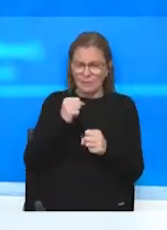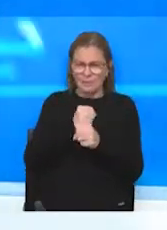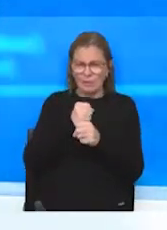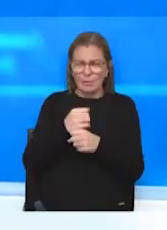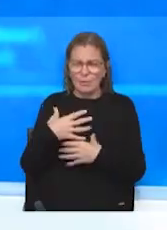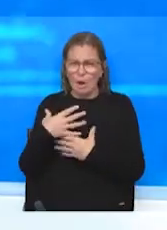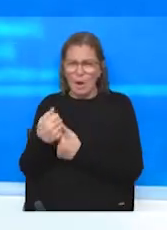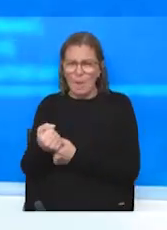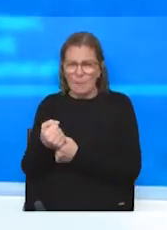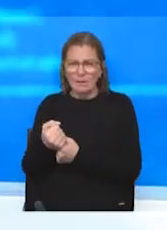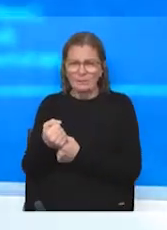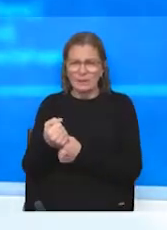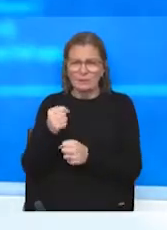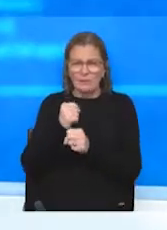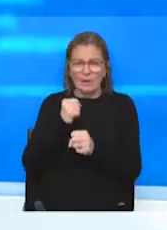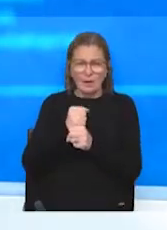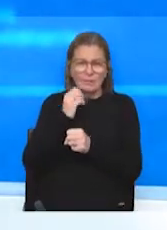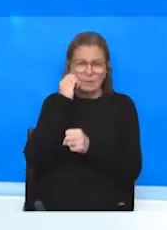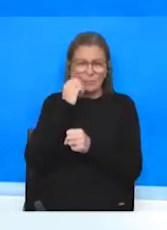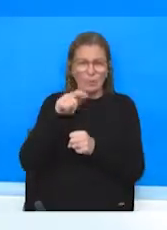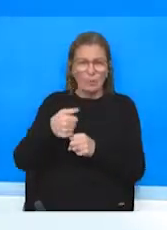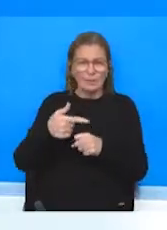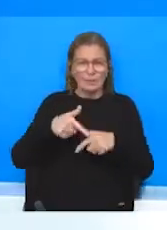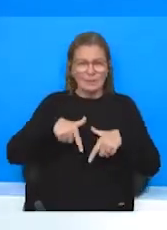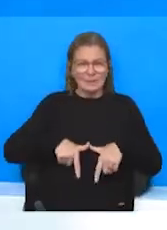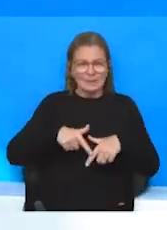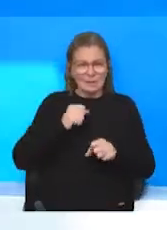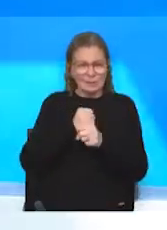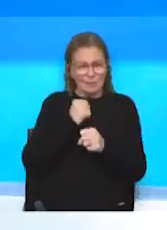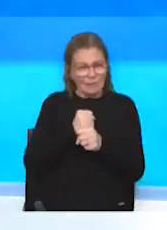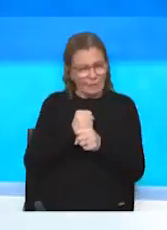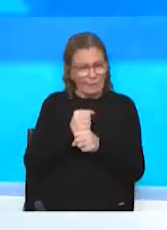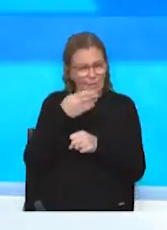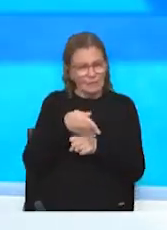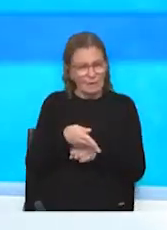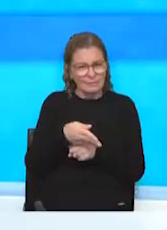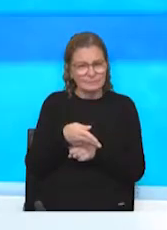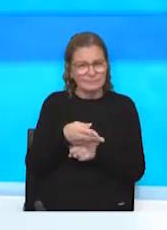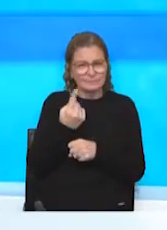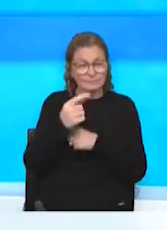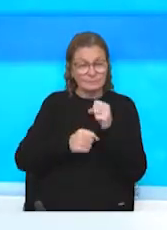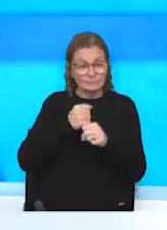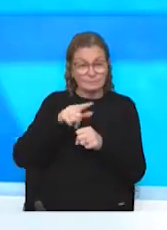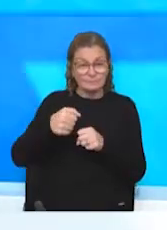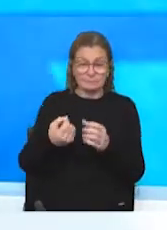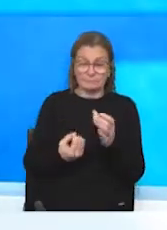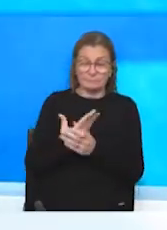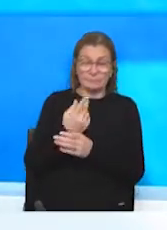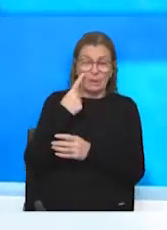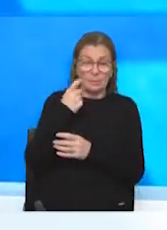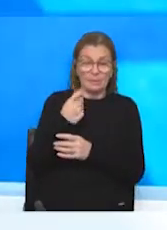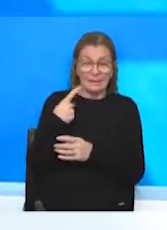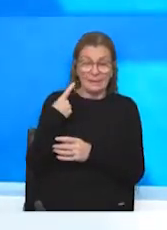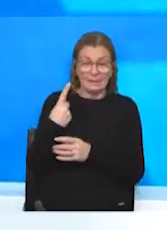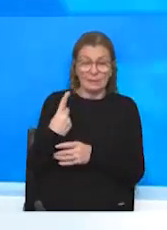y en verdad se les pagaba negro después terminaron en el Ministerio de trabajo y después un año después descubrimos que el director de